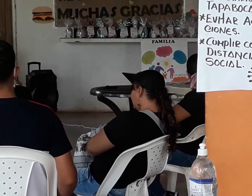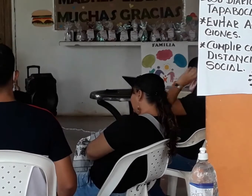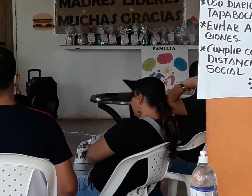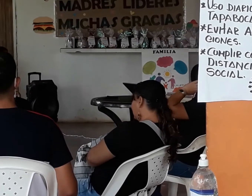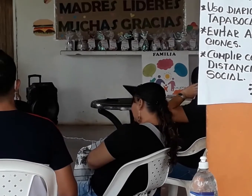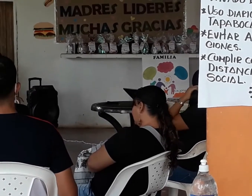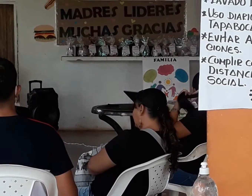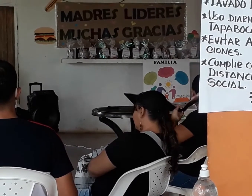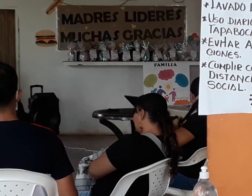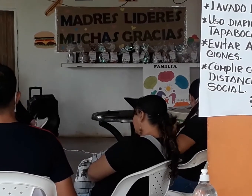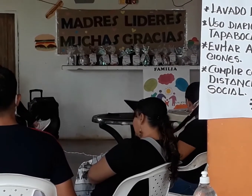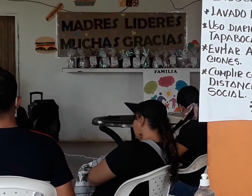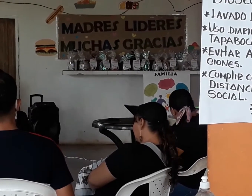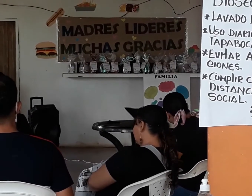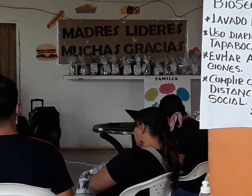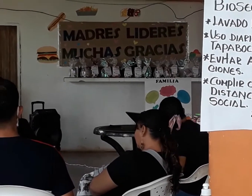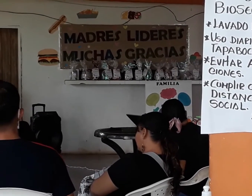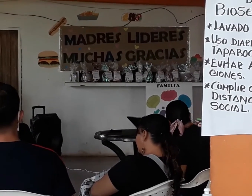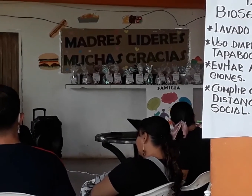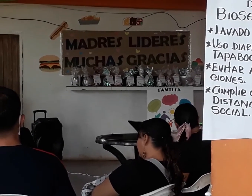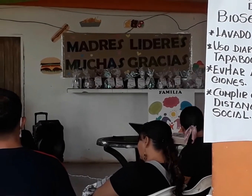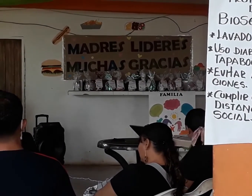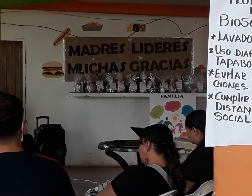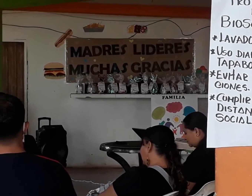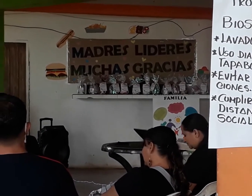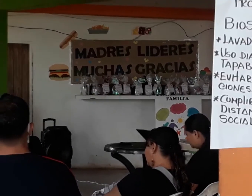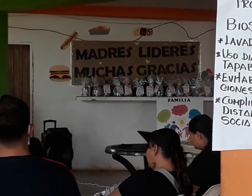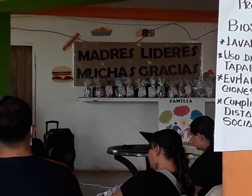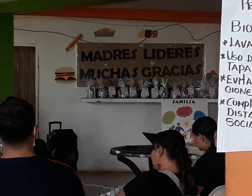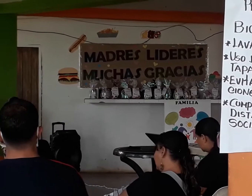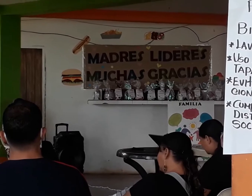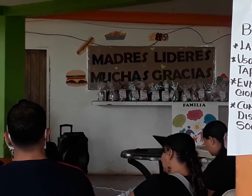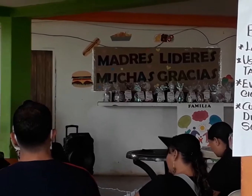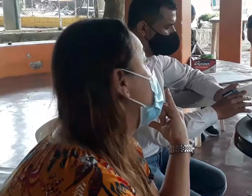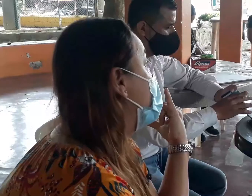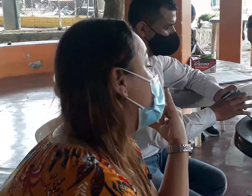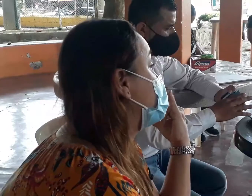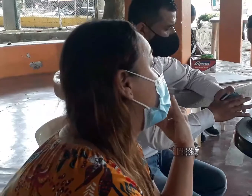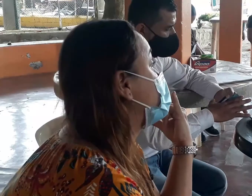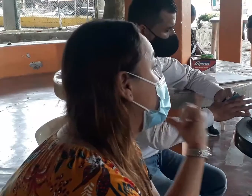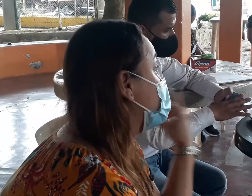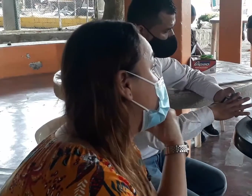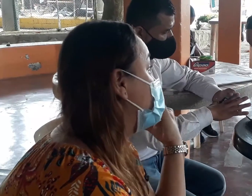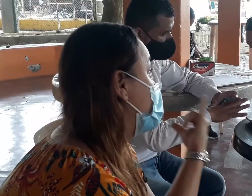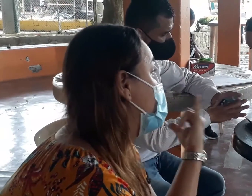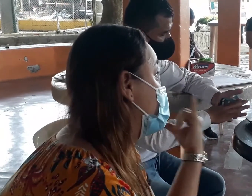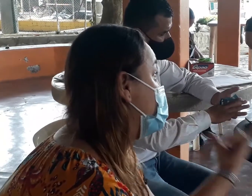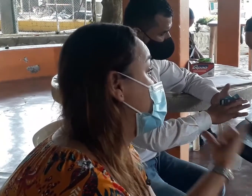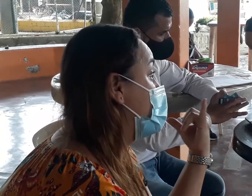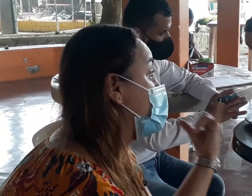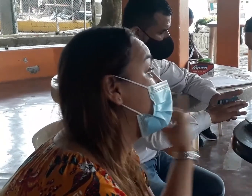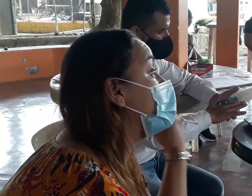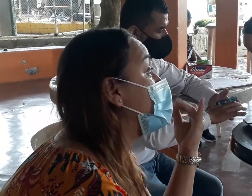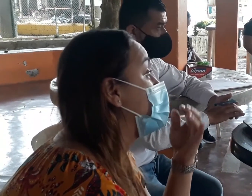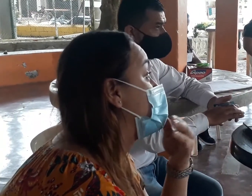Las madres líderes del programa Familias en Acción apoyan a las familias a través de tutorías en las temáticas del programa y brinda apoyo